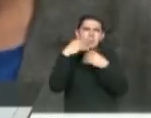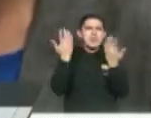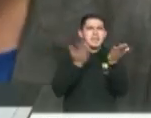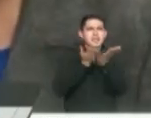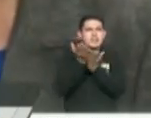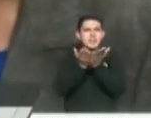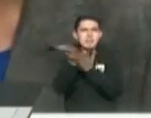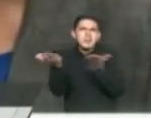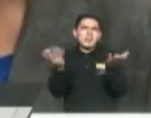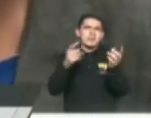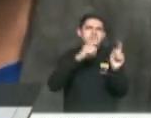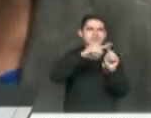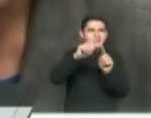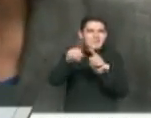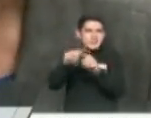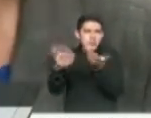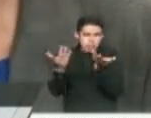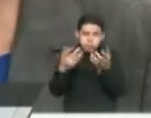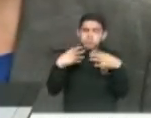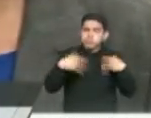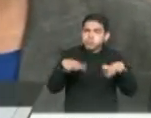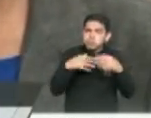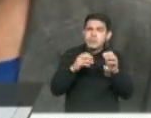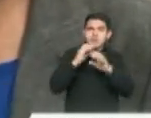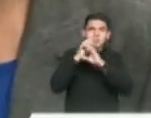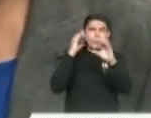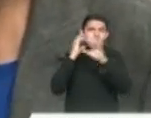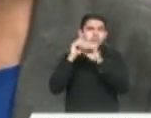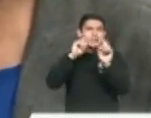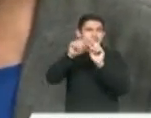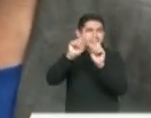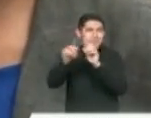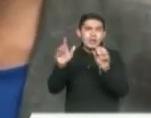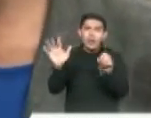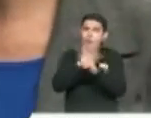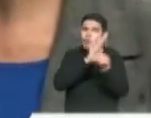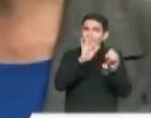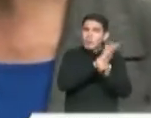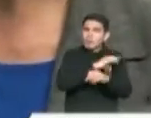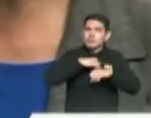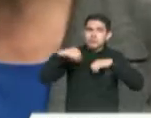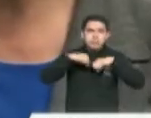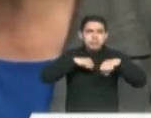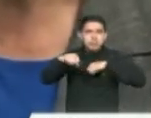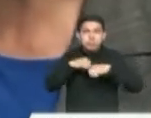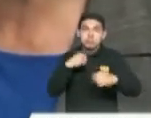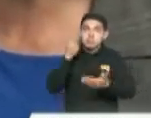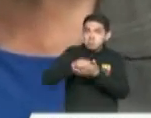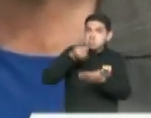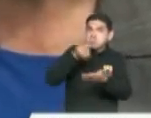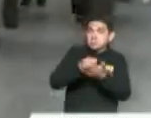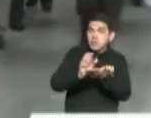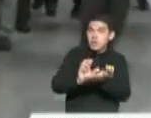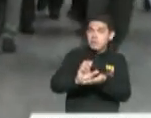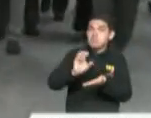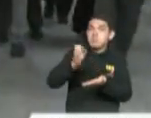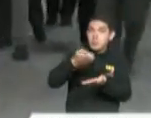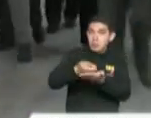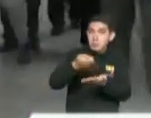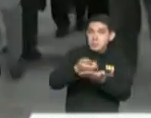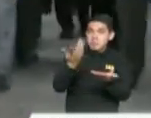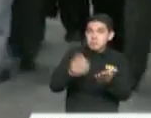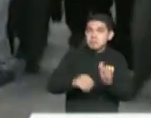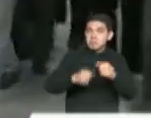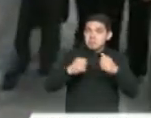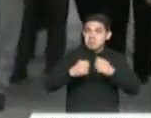de movilización de transporte van a estar copadas significa que vamos a tener una actividad económica muy fuerte lo cual es bueno también a pocos